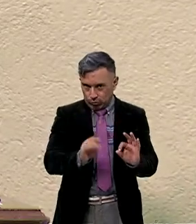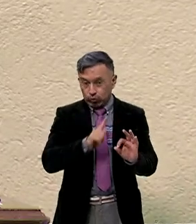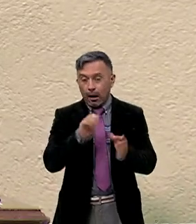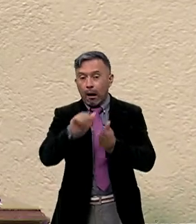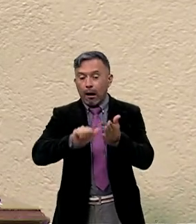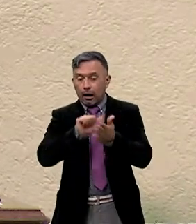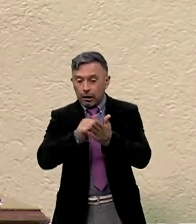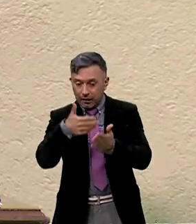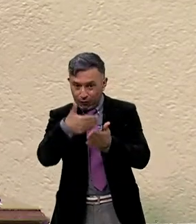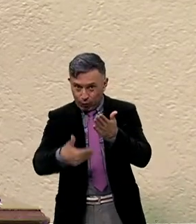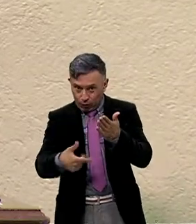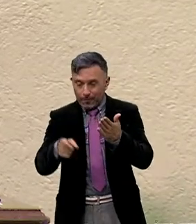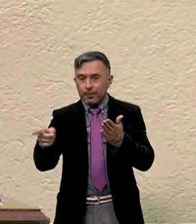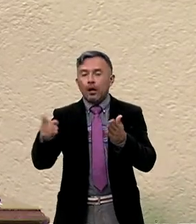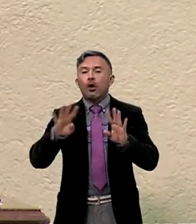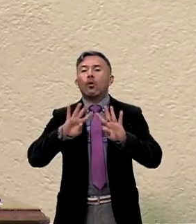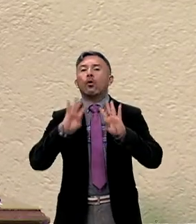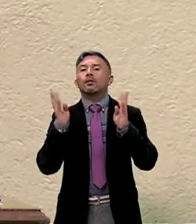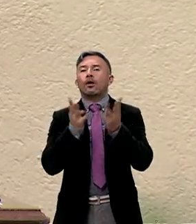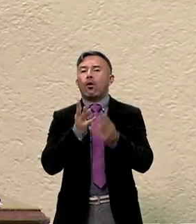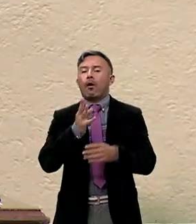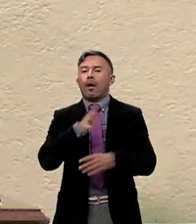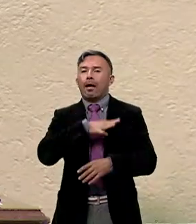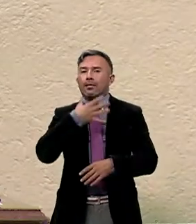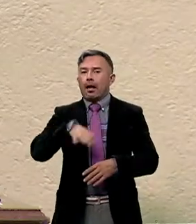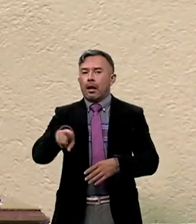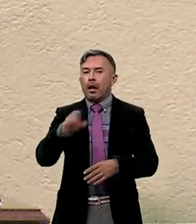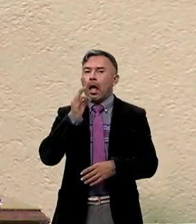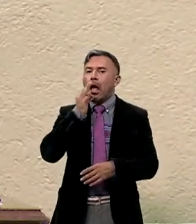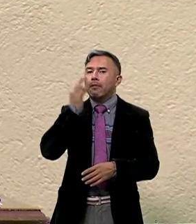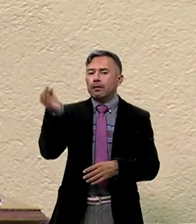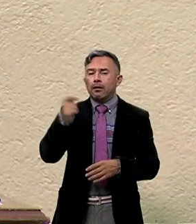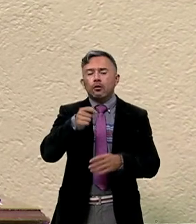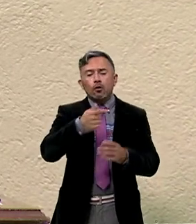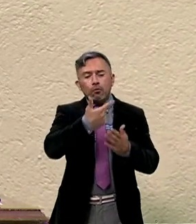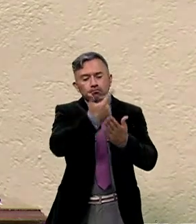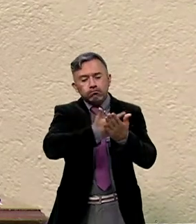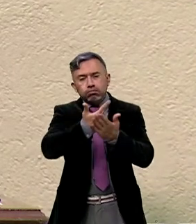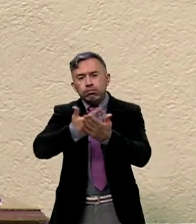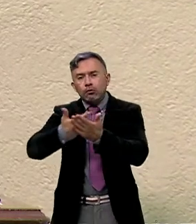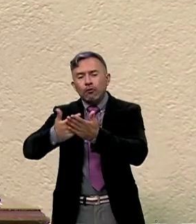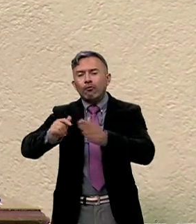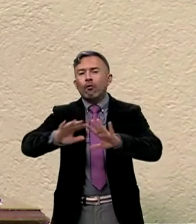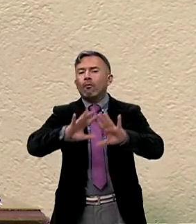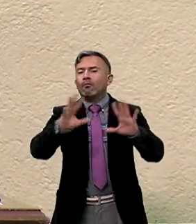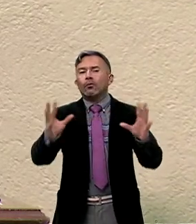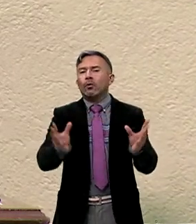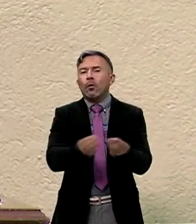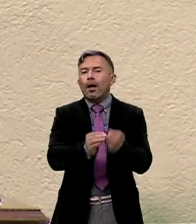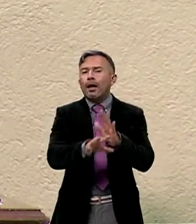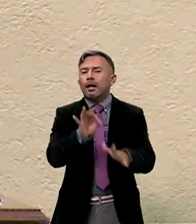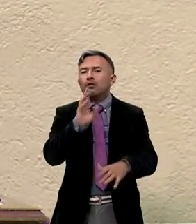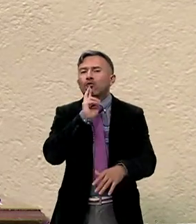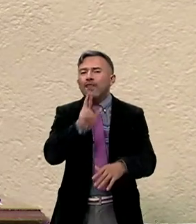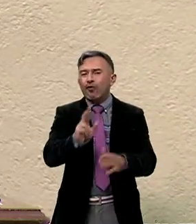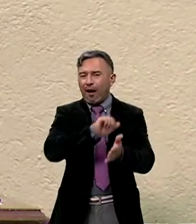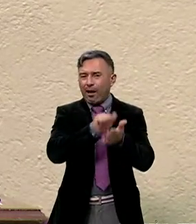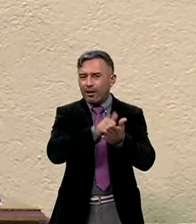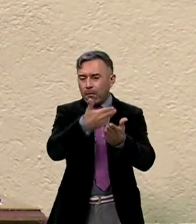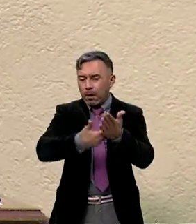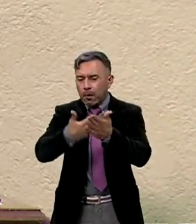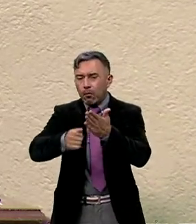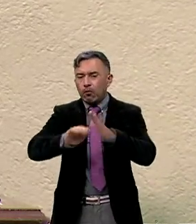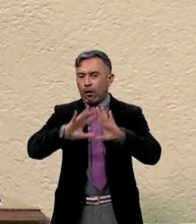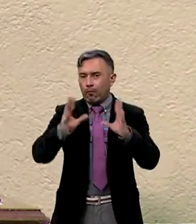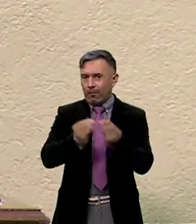informar al consejo general en sesión pública el resultado de la sumatoria de los resultados consignados en dichas actas así